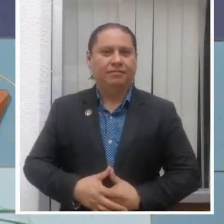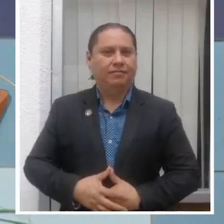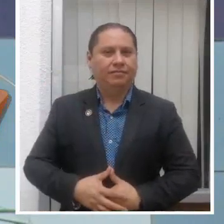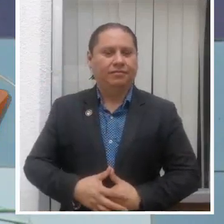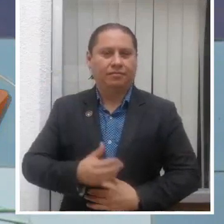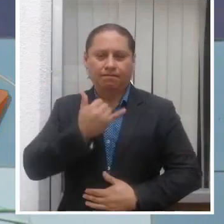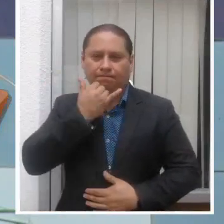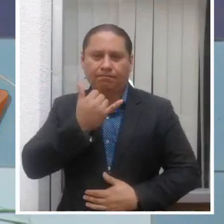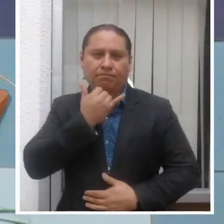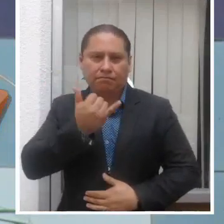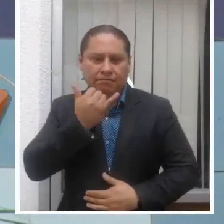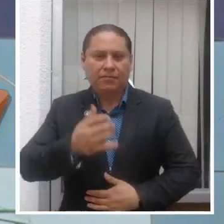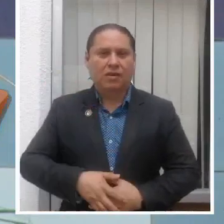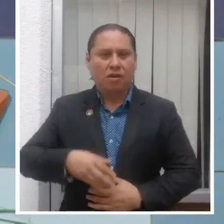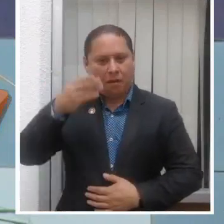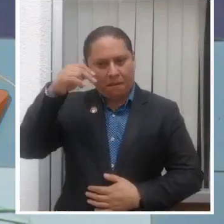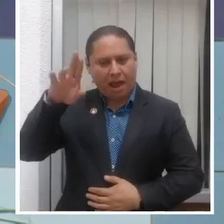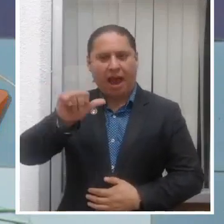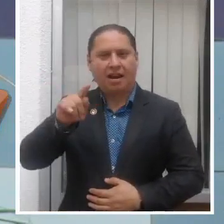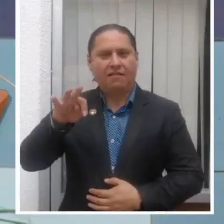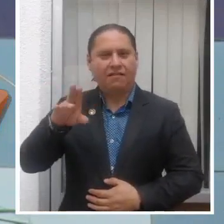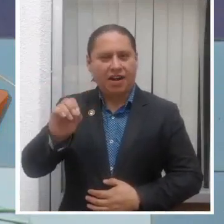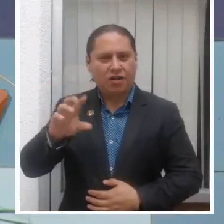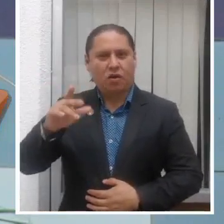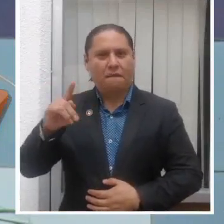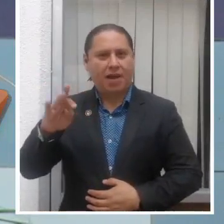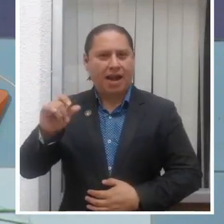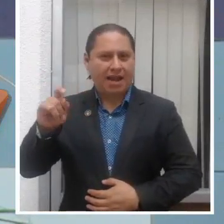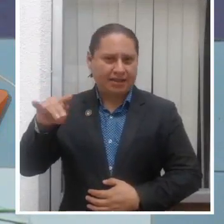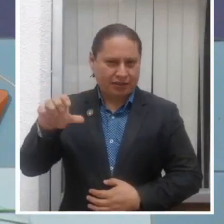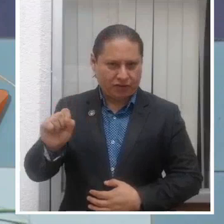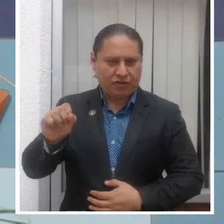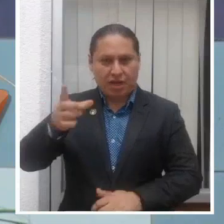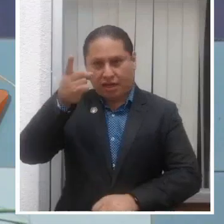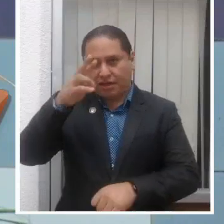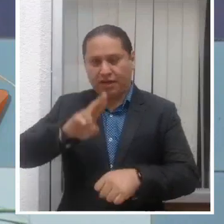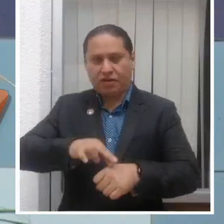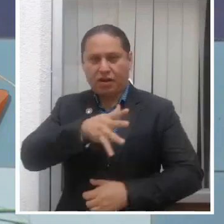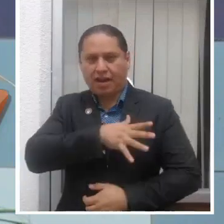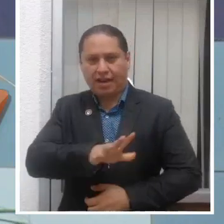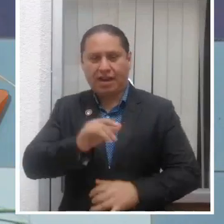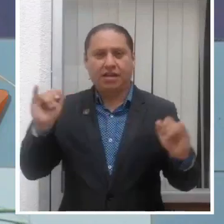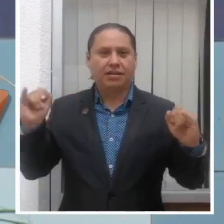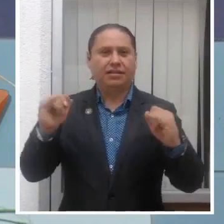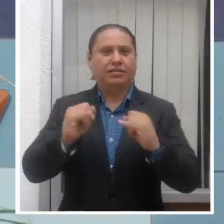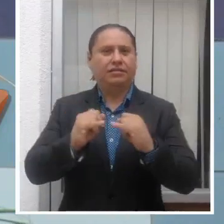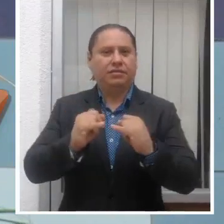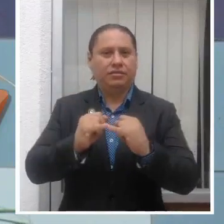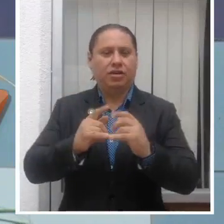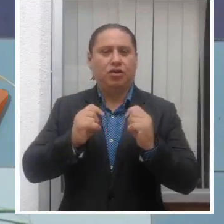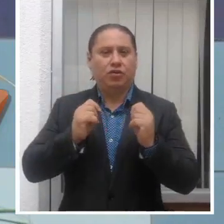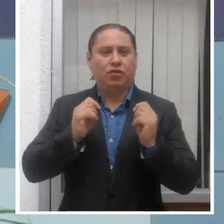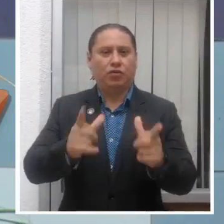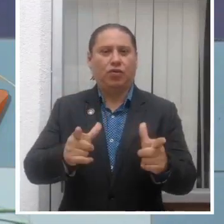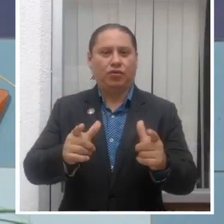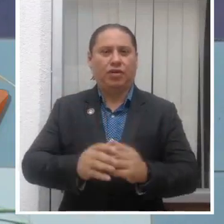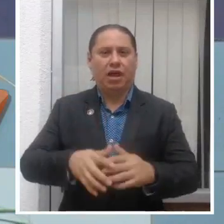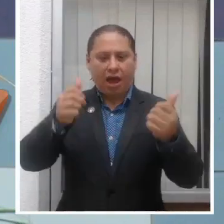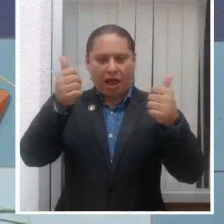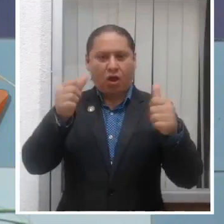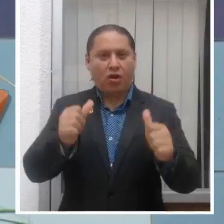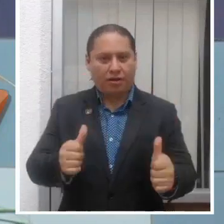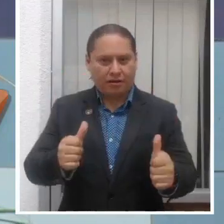perdón, maestro Alfredo Palacios Espinosa, director general del Instituto Tuxtleco Arte y